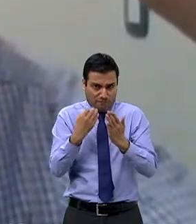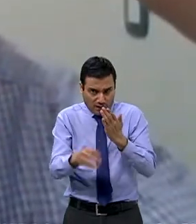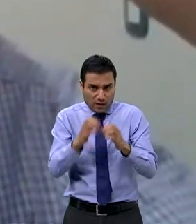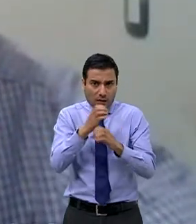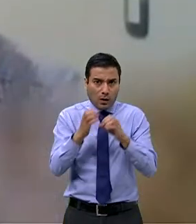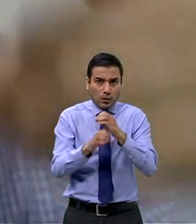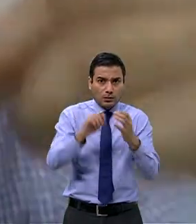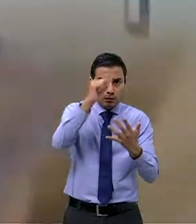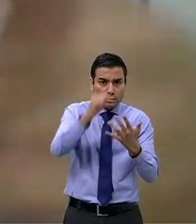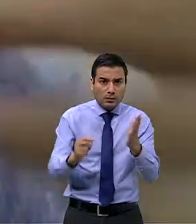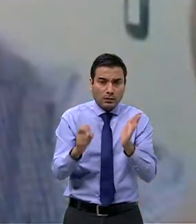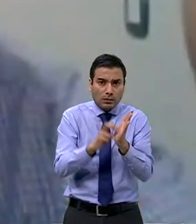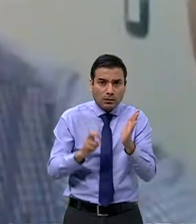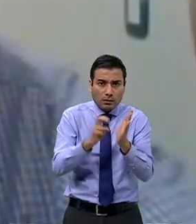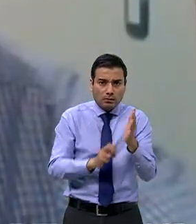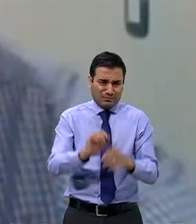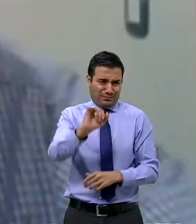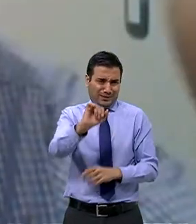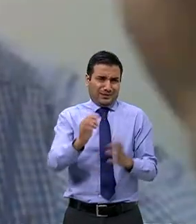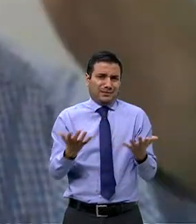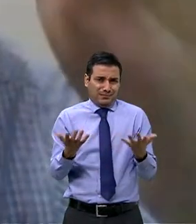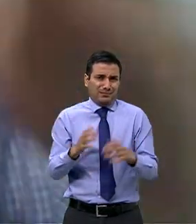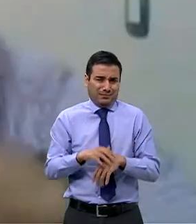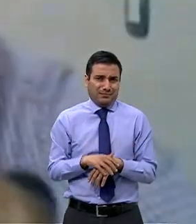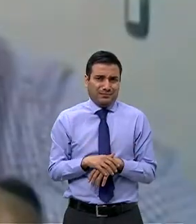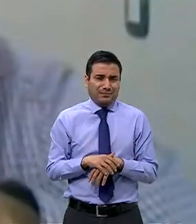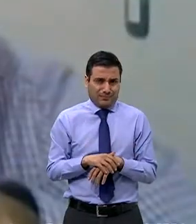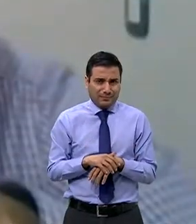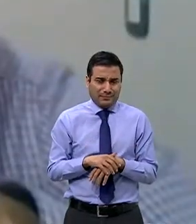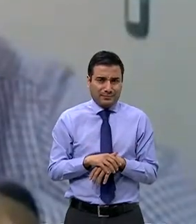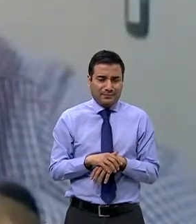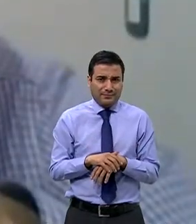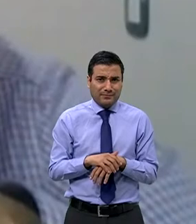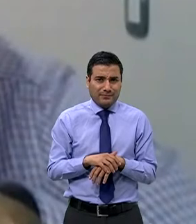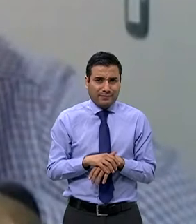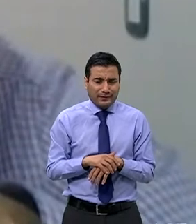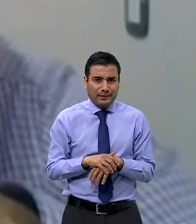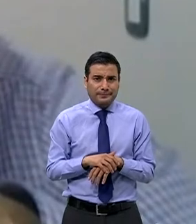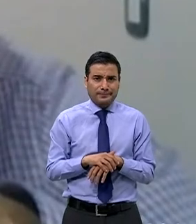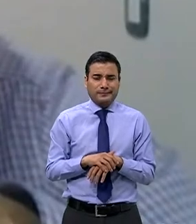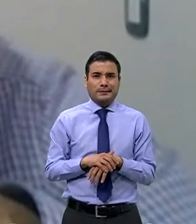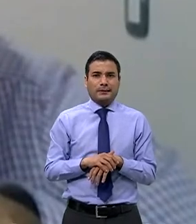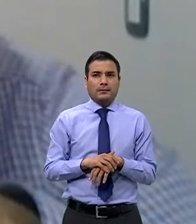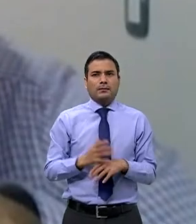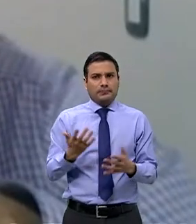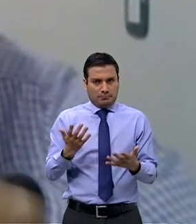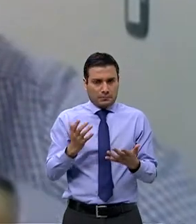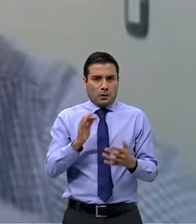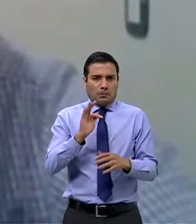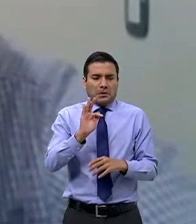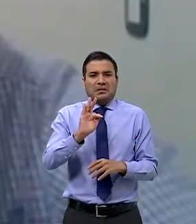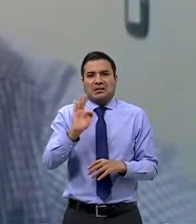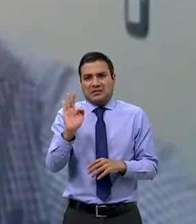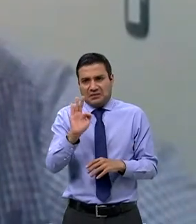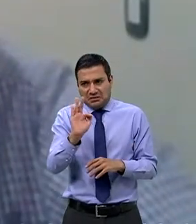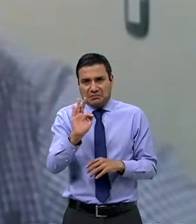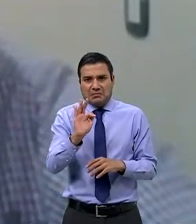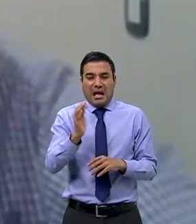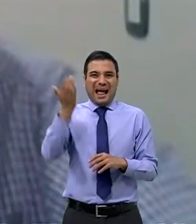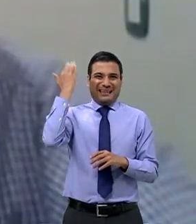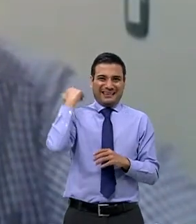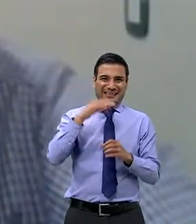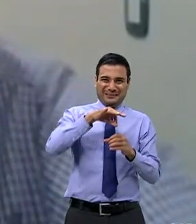alguna tenemos que regresar a la propuesta original para que sea concurrente con elección federal algo a lo que la